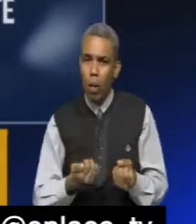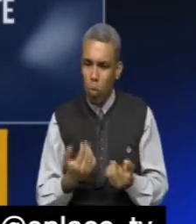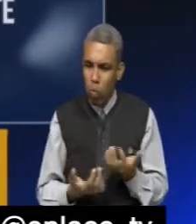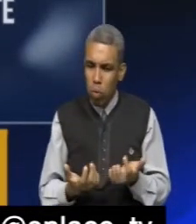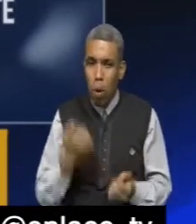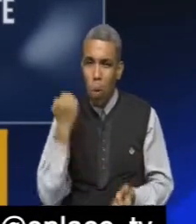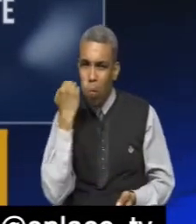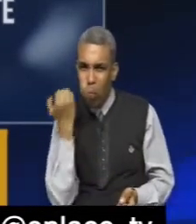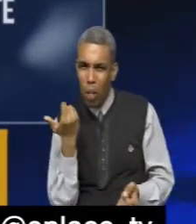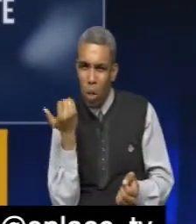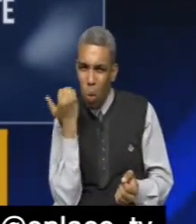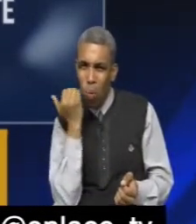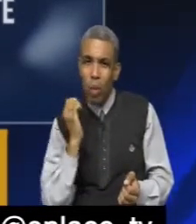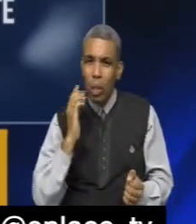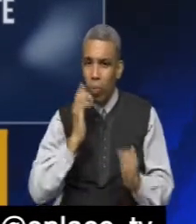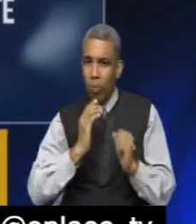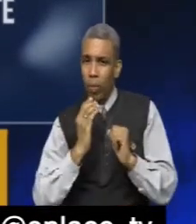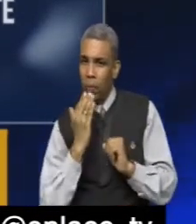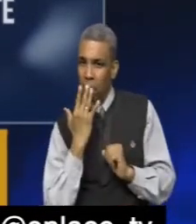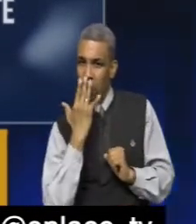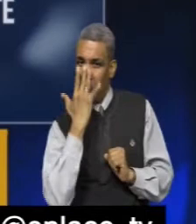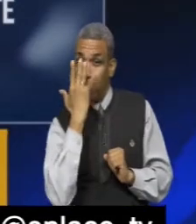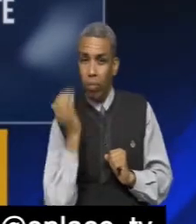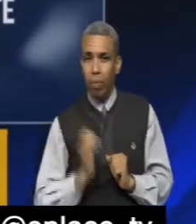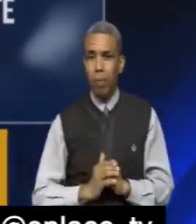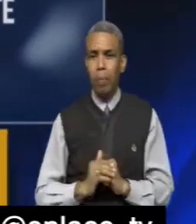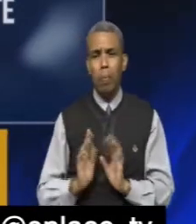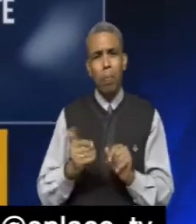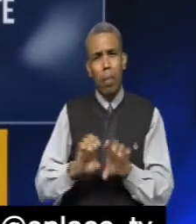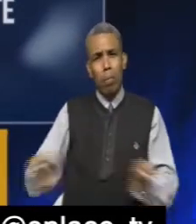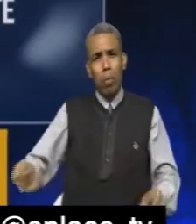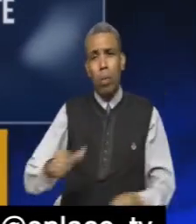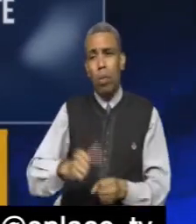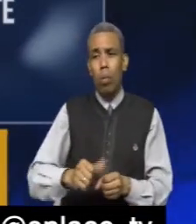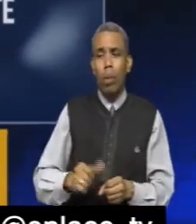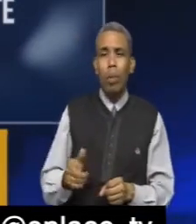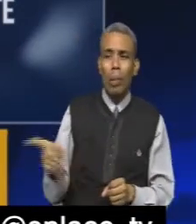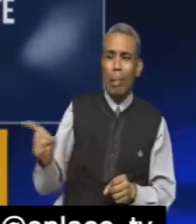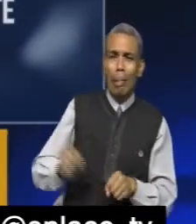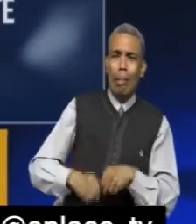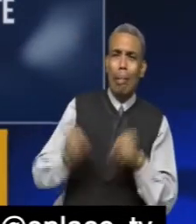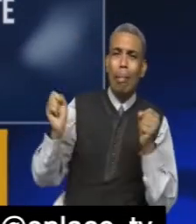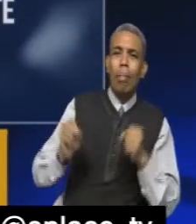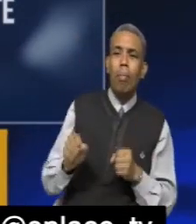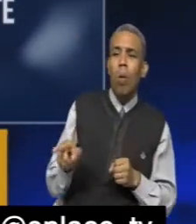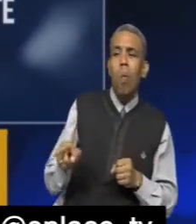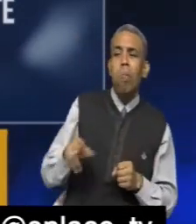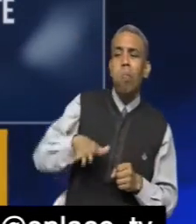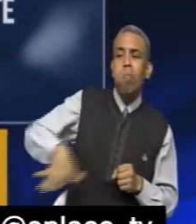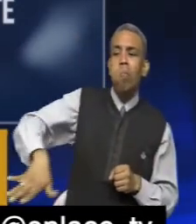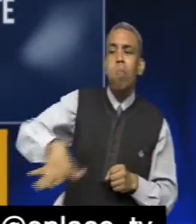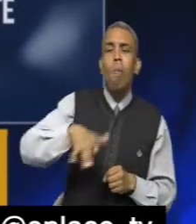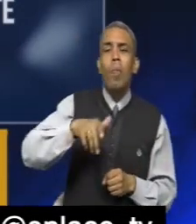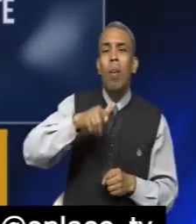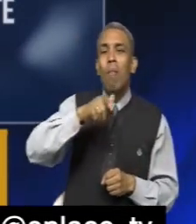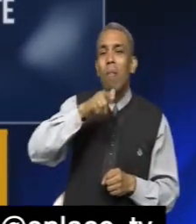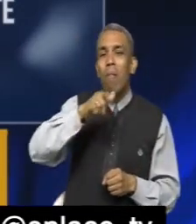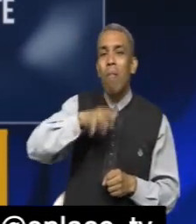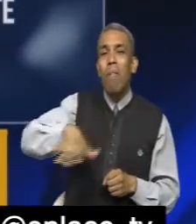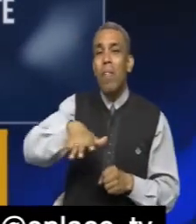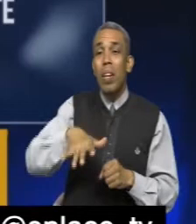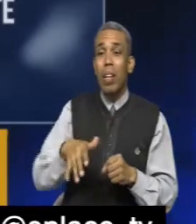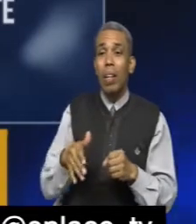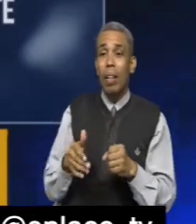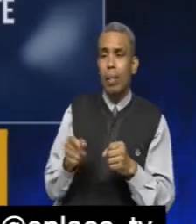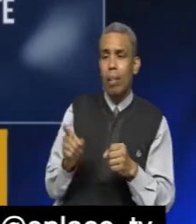Lizama. Pues ante esta situación el Consejo Municipal de Gestión del Riesgo ha seccionado de manera extraordinaria hoy aquí en la Lizama y